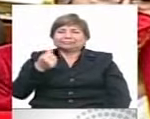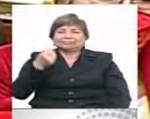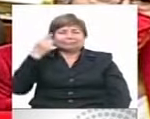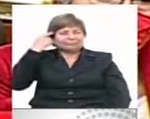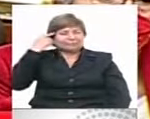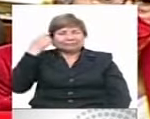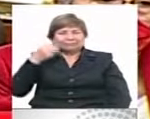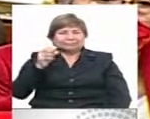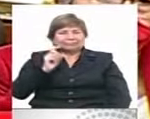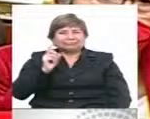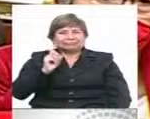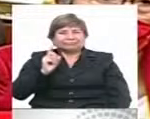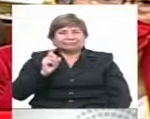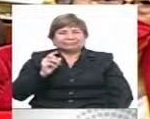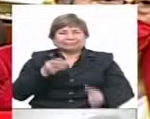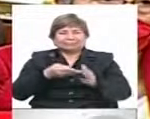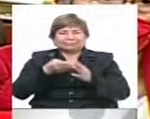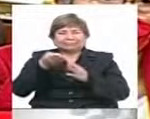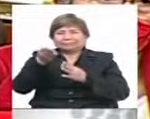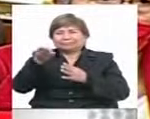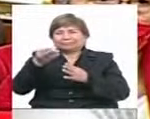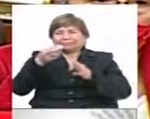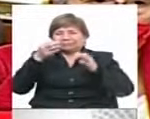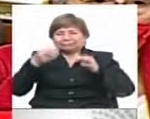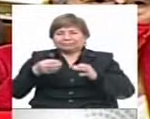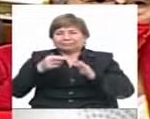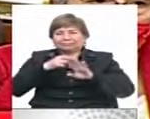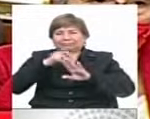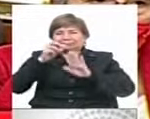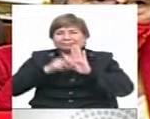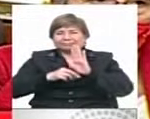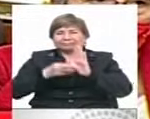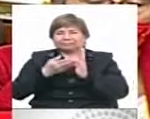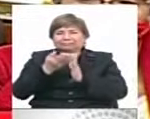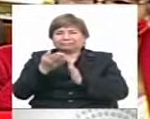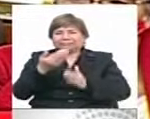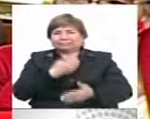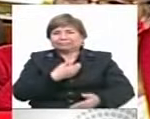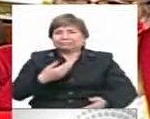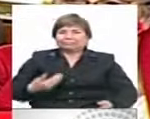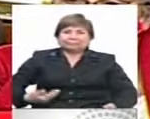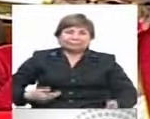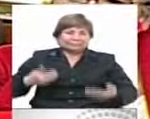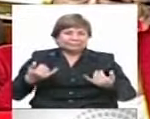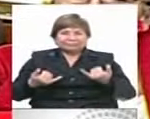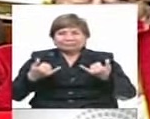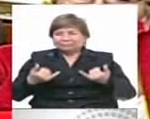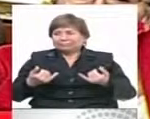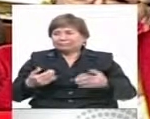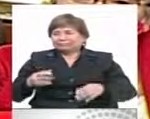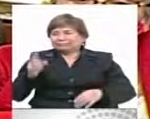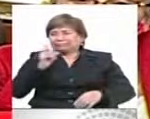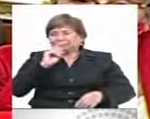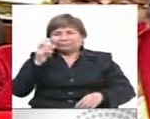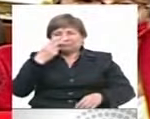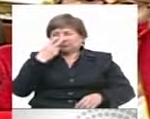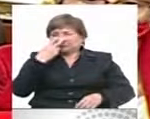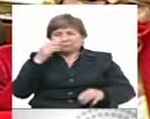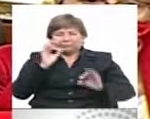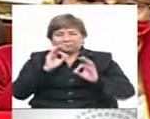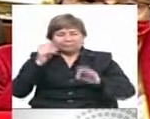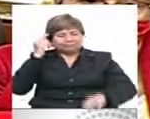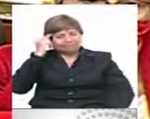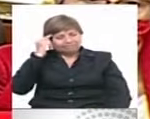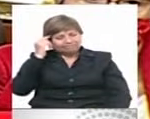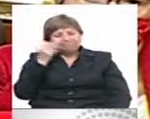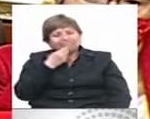que no se encuentra en la línea del proyecto original del partido de gobierno. Y a la fecha no hemos dejado de